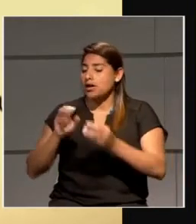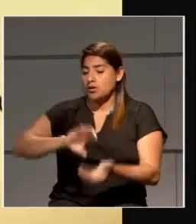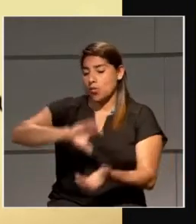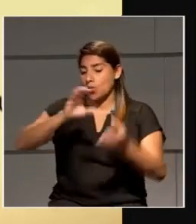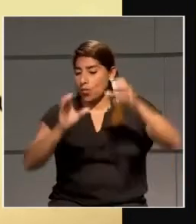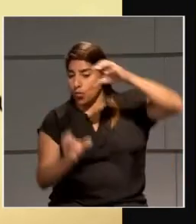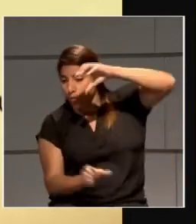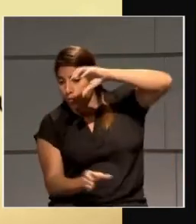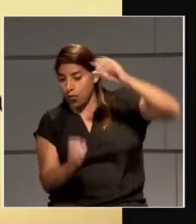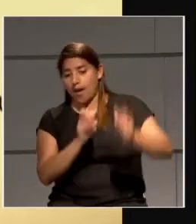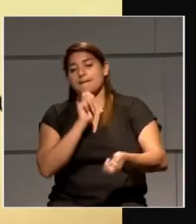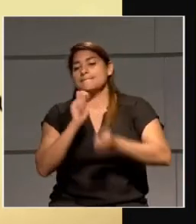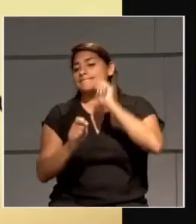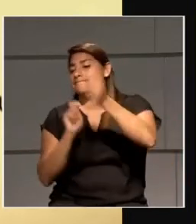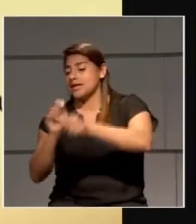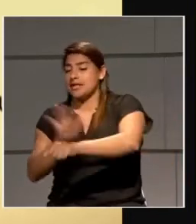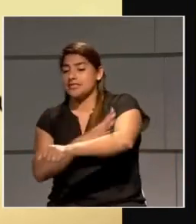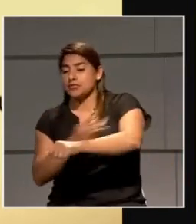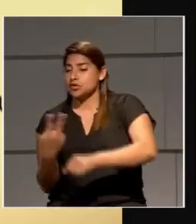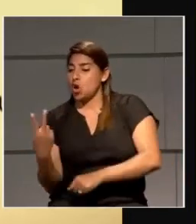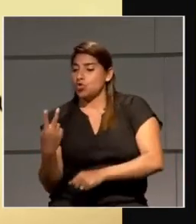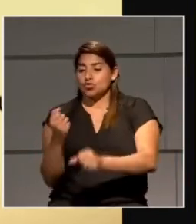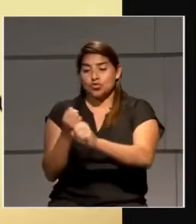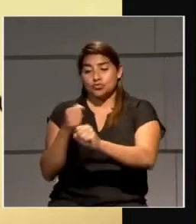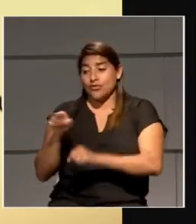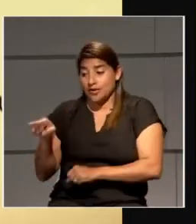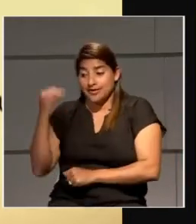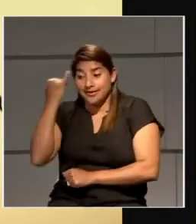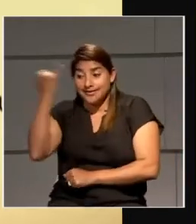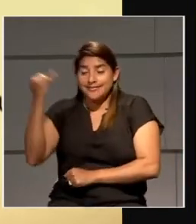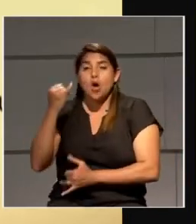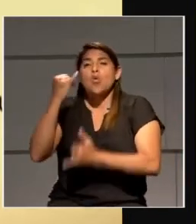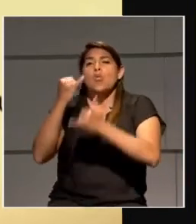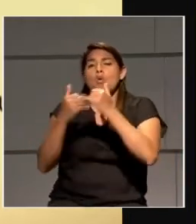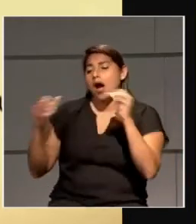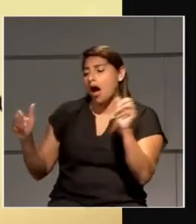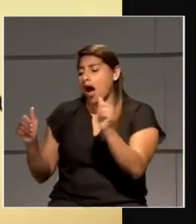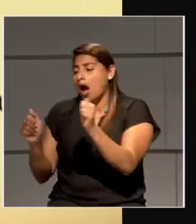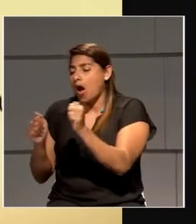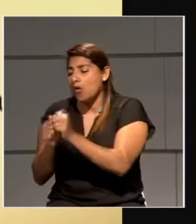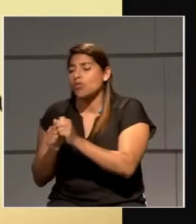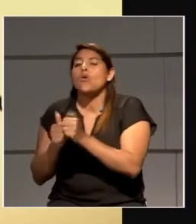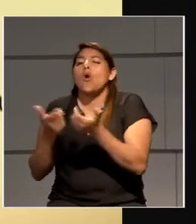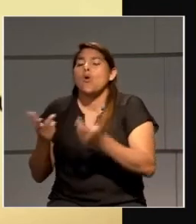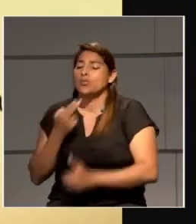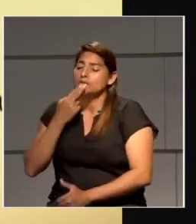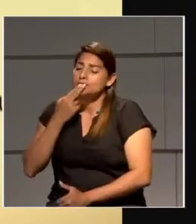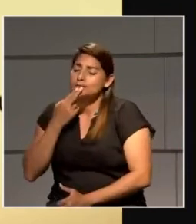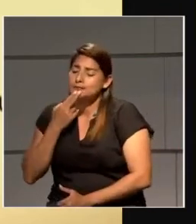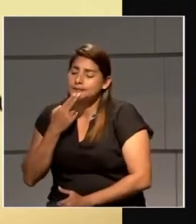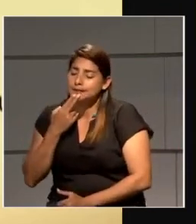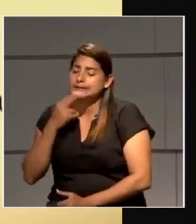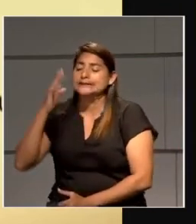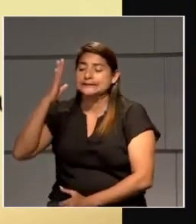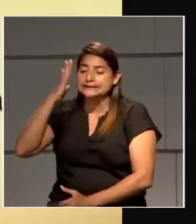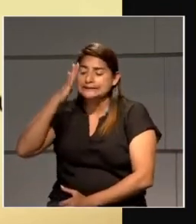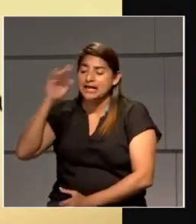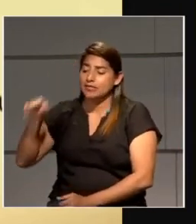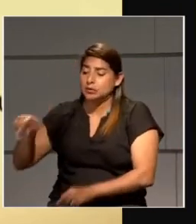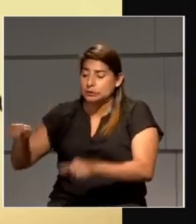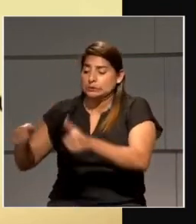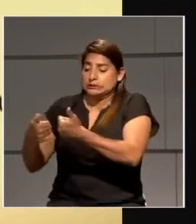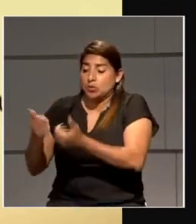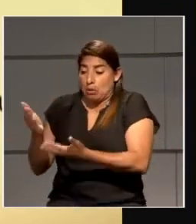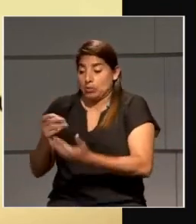lluvia y esta batería. Y lo último es acompañarles con compasión, reconociendo tanto sus retos como